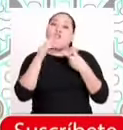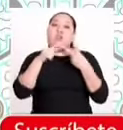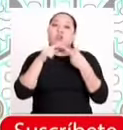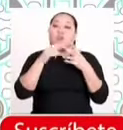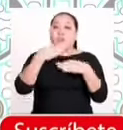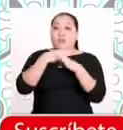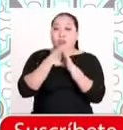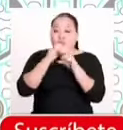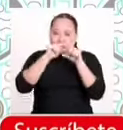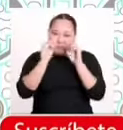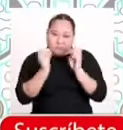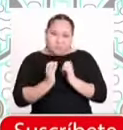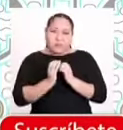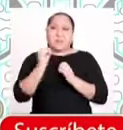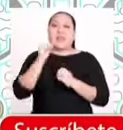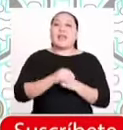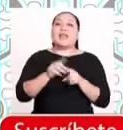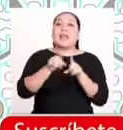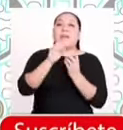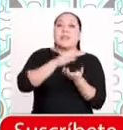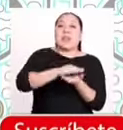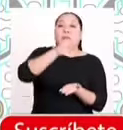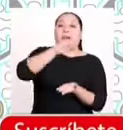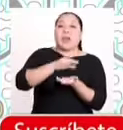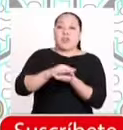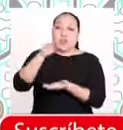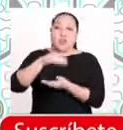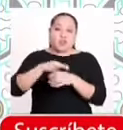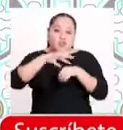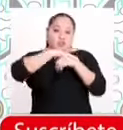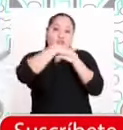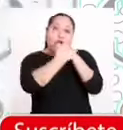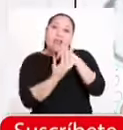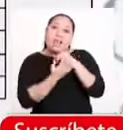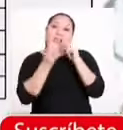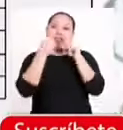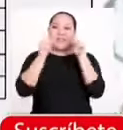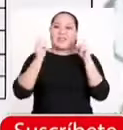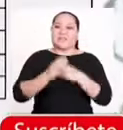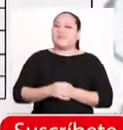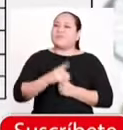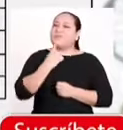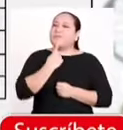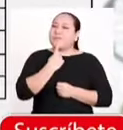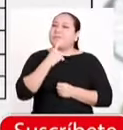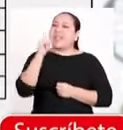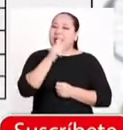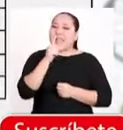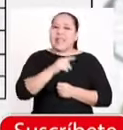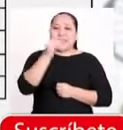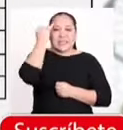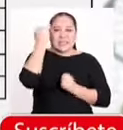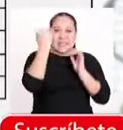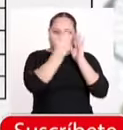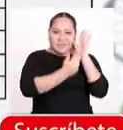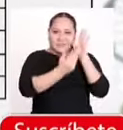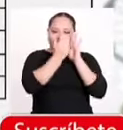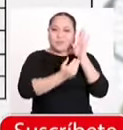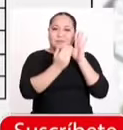forma. También el tamaño y su cáscara son distintos. Entonces los criterios serían los